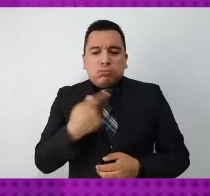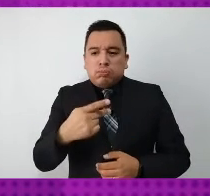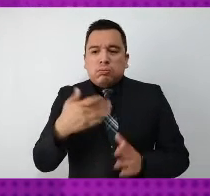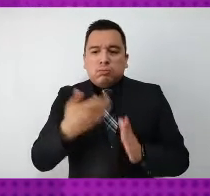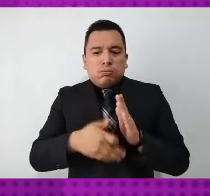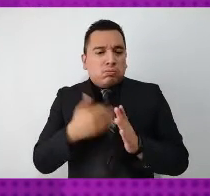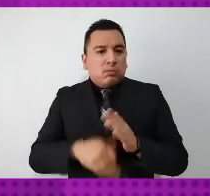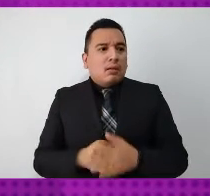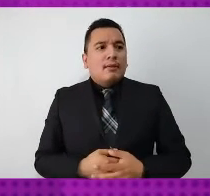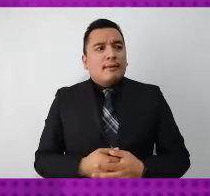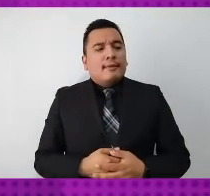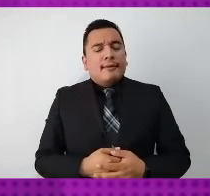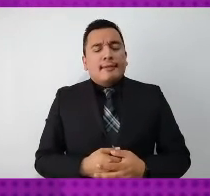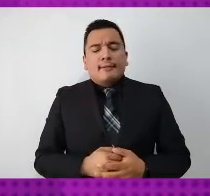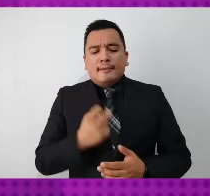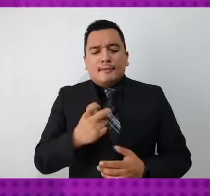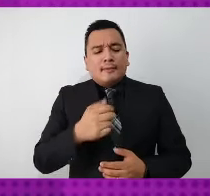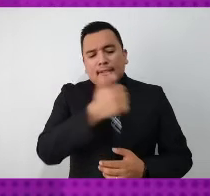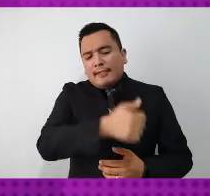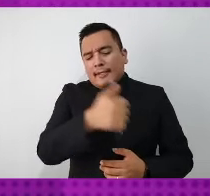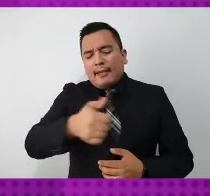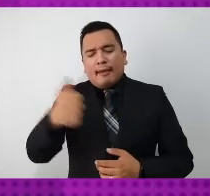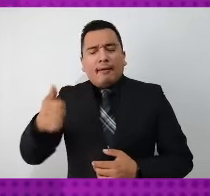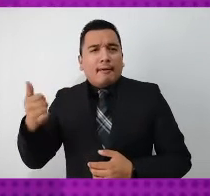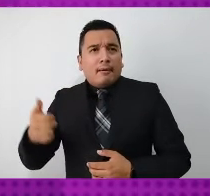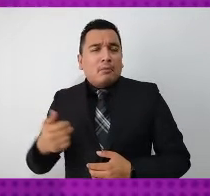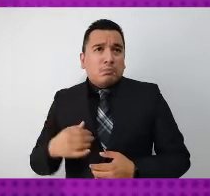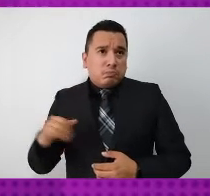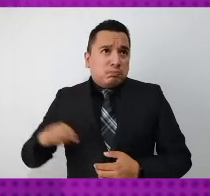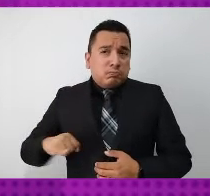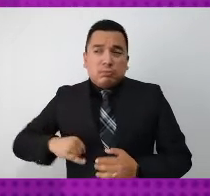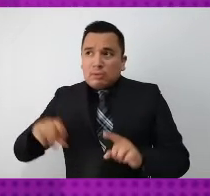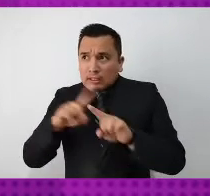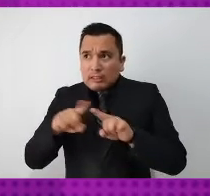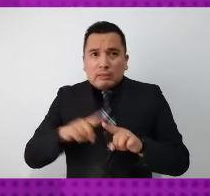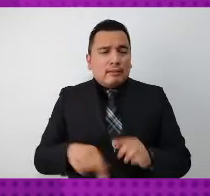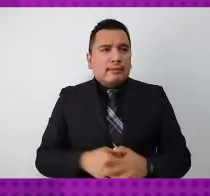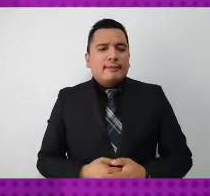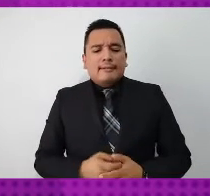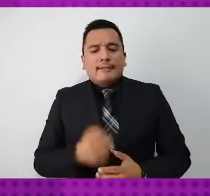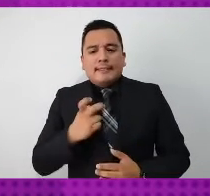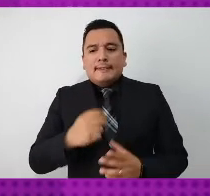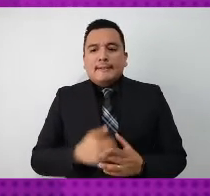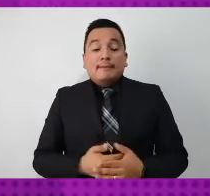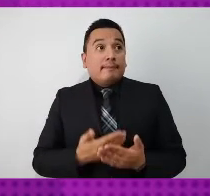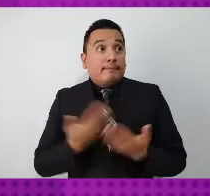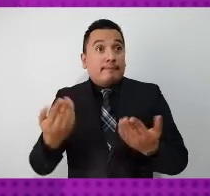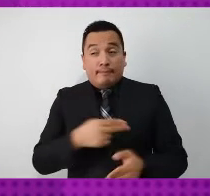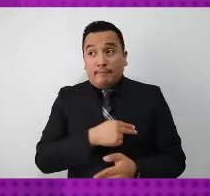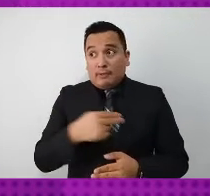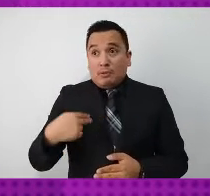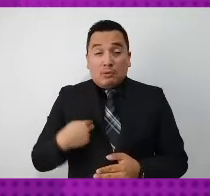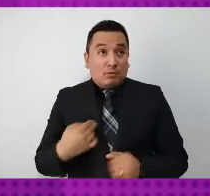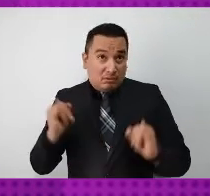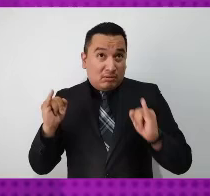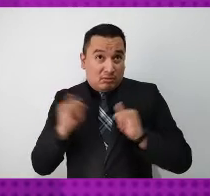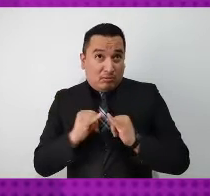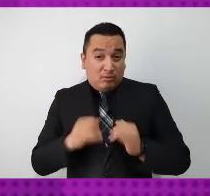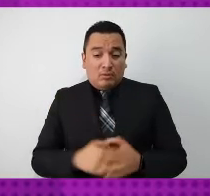y contexto social en el que viven entonces pues es un compromiso por parte de nosotros como instituciones